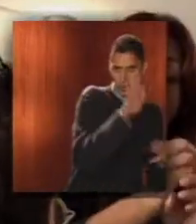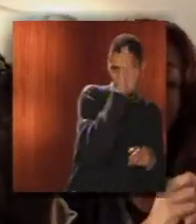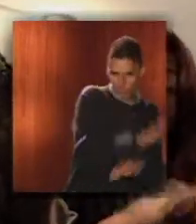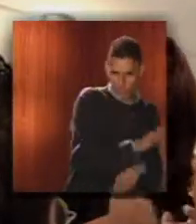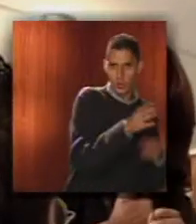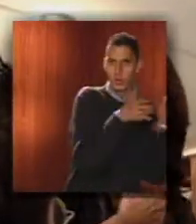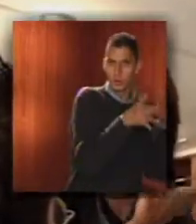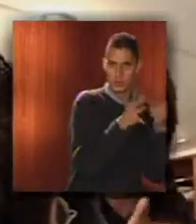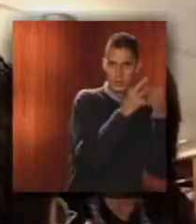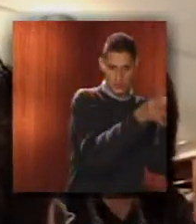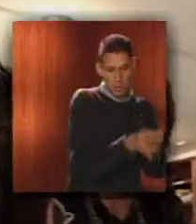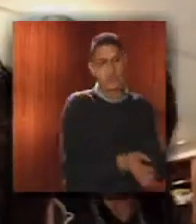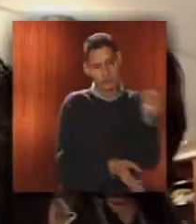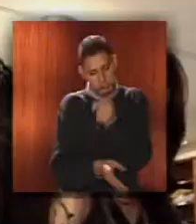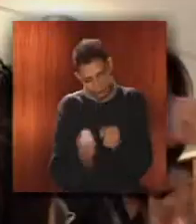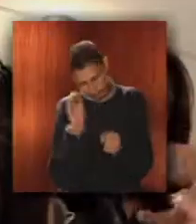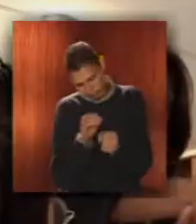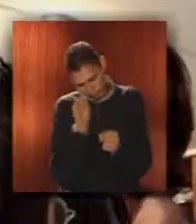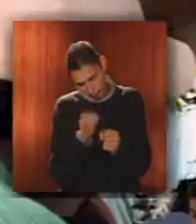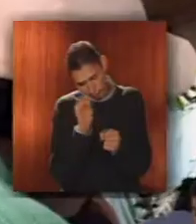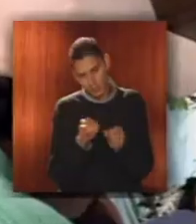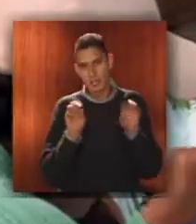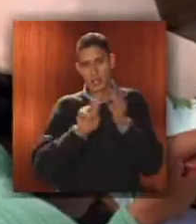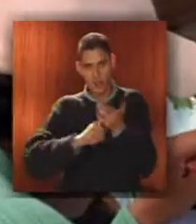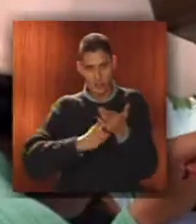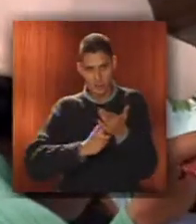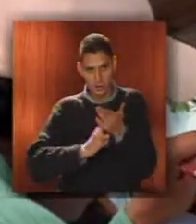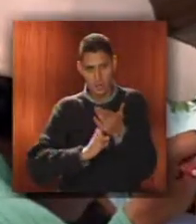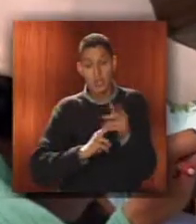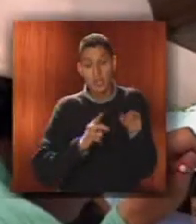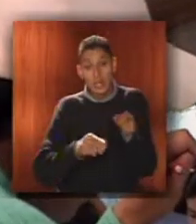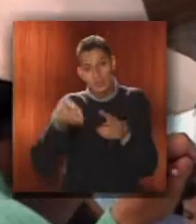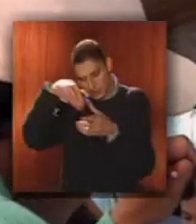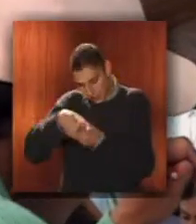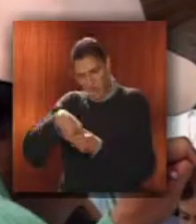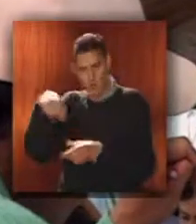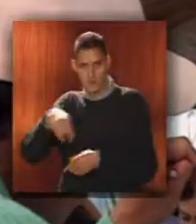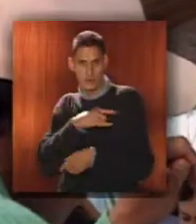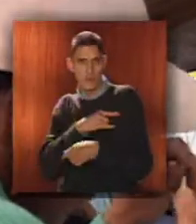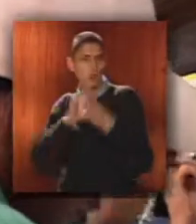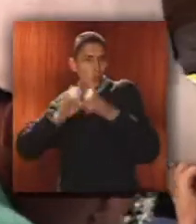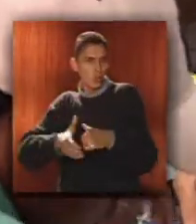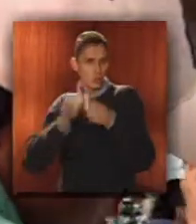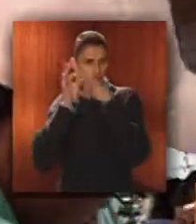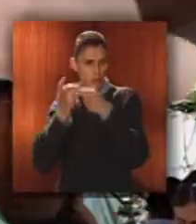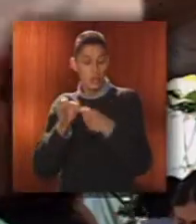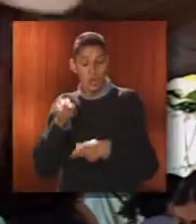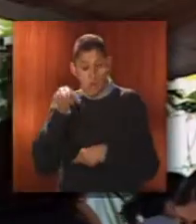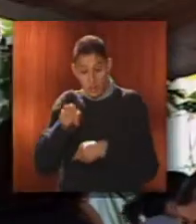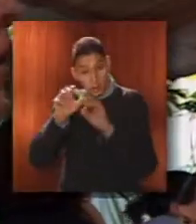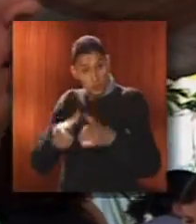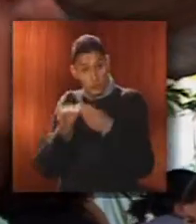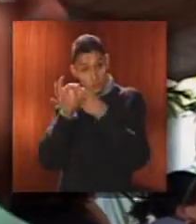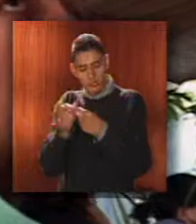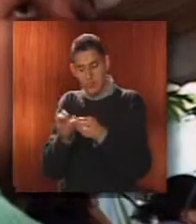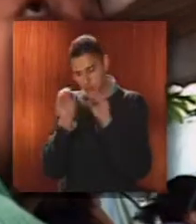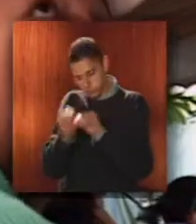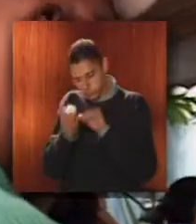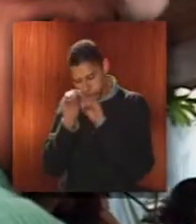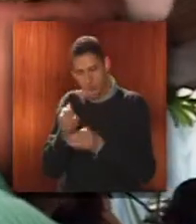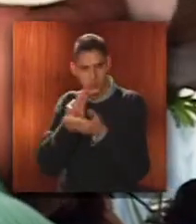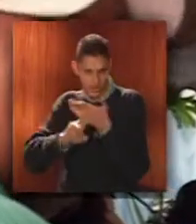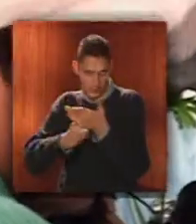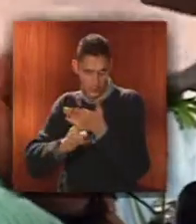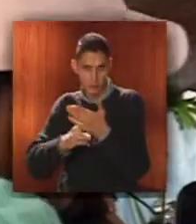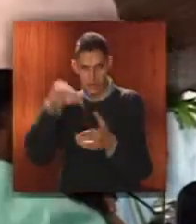del pregrado de educación especial. Eso generó un diplomado interno donde se trabajó